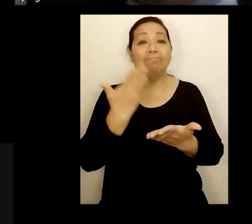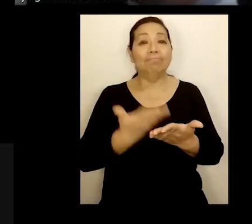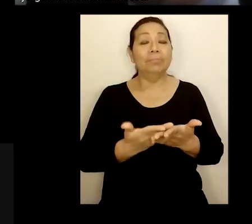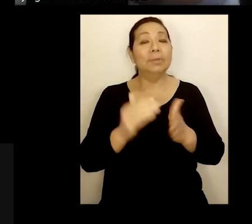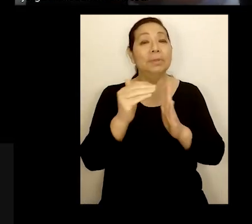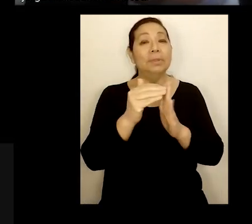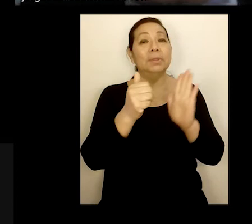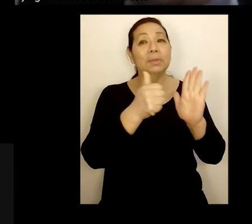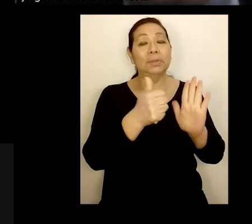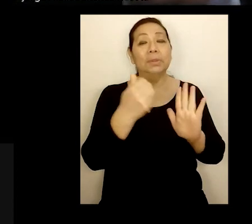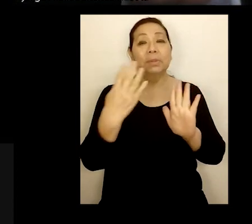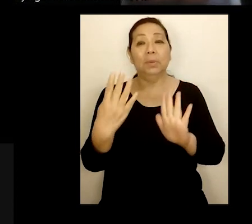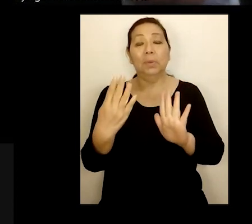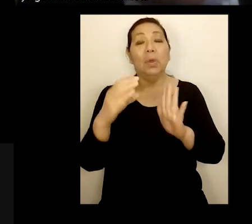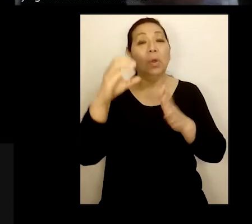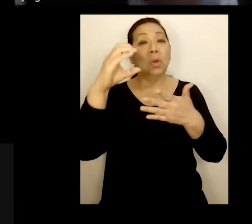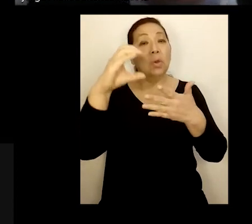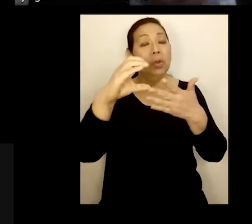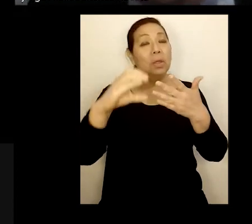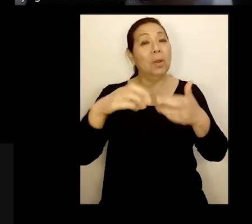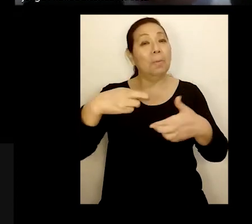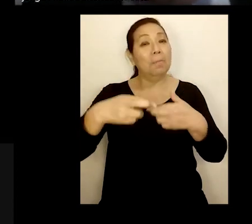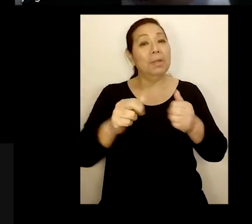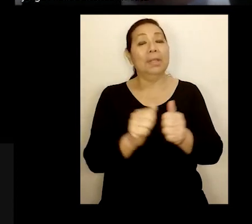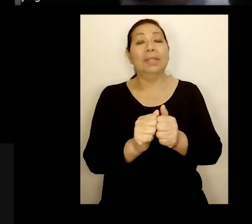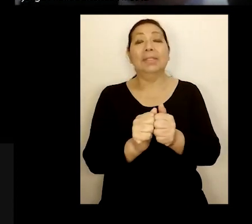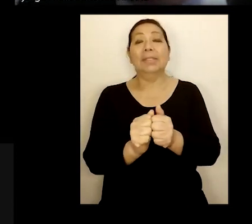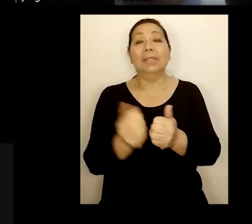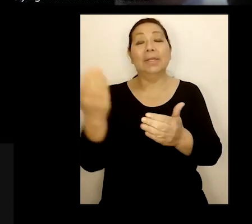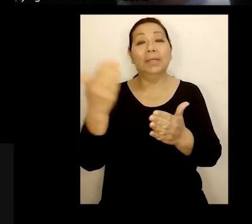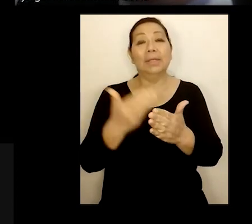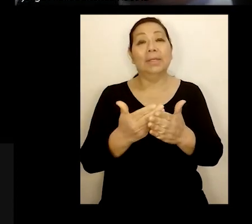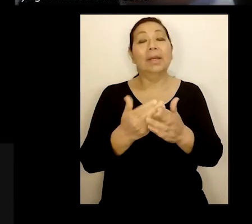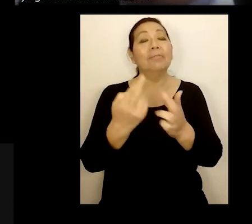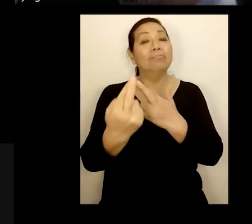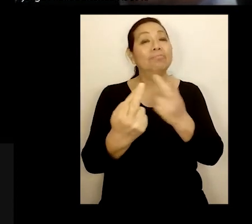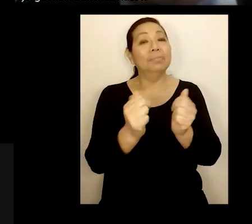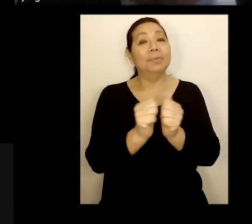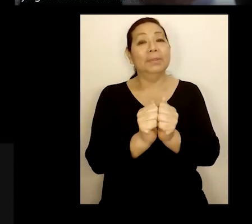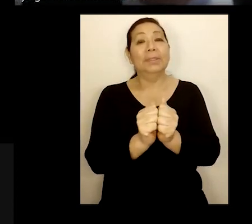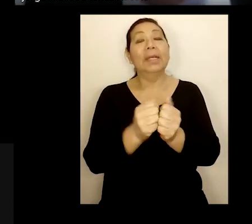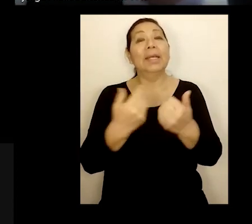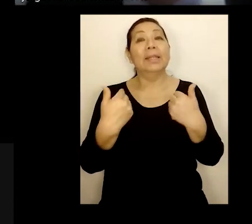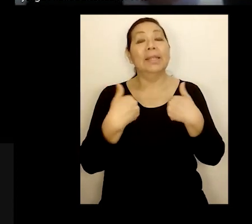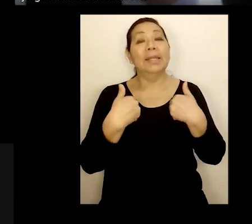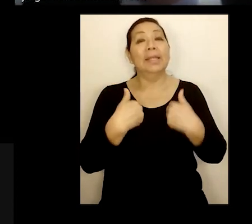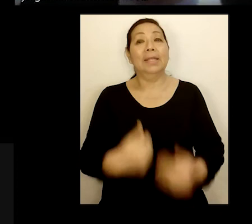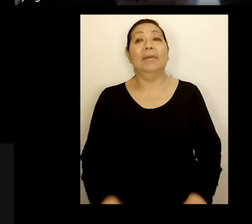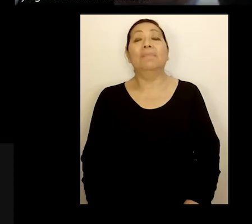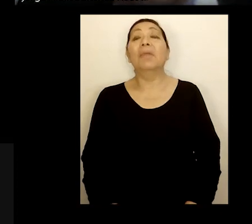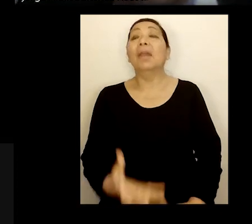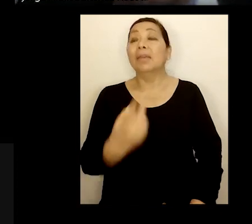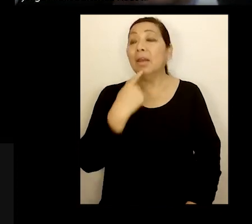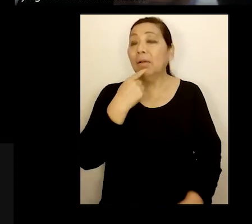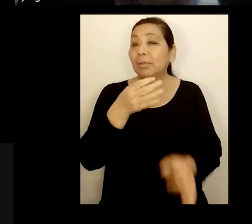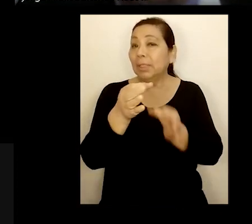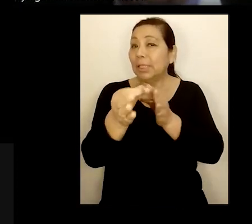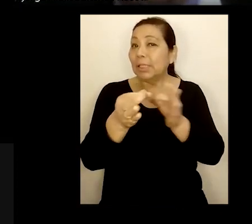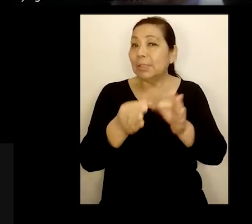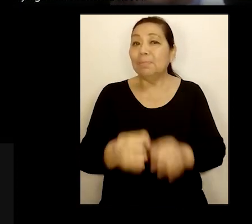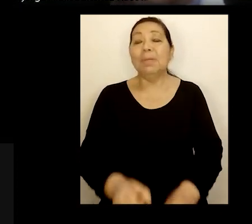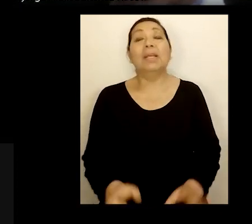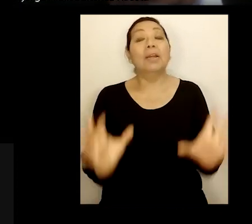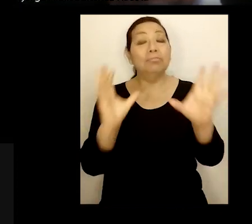inaplicación del artículo 69 del Código Penal, que es la aplicación del artículo relacionado con la rehabilitación. Quiero pasar a explicar de